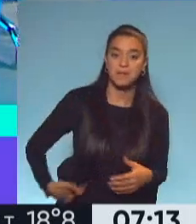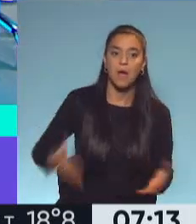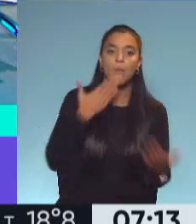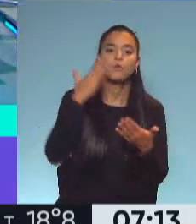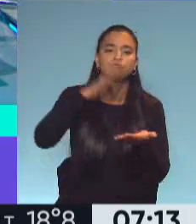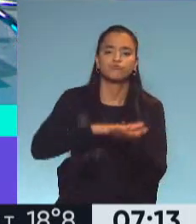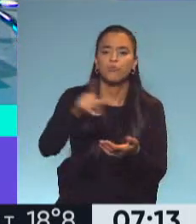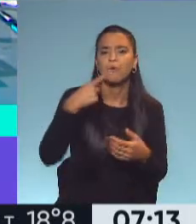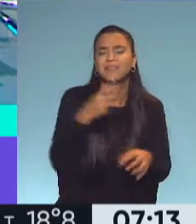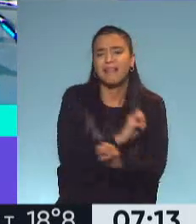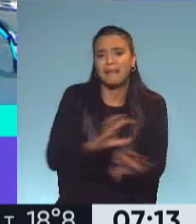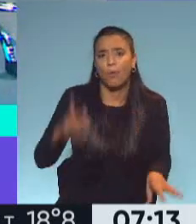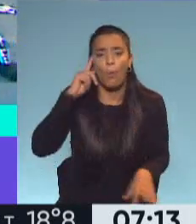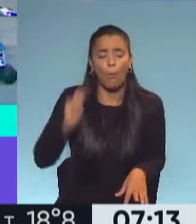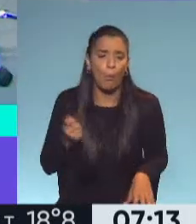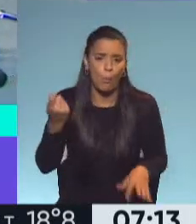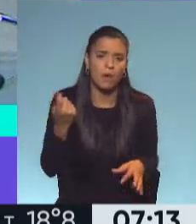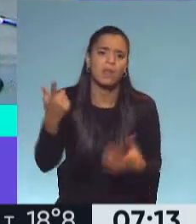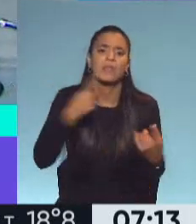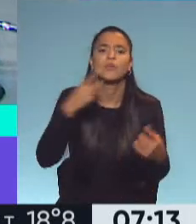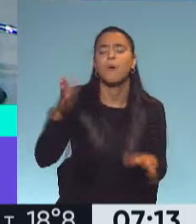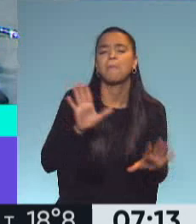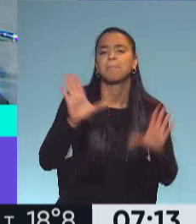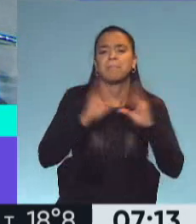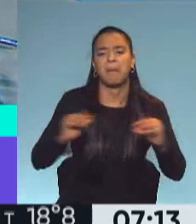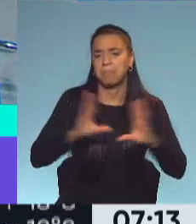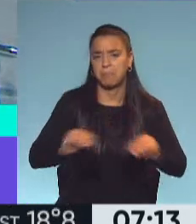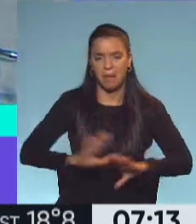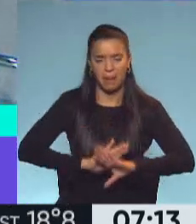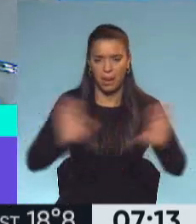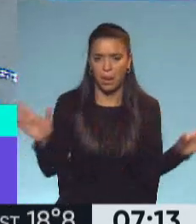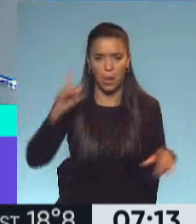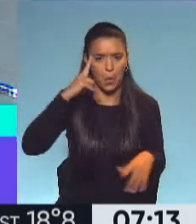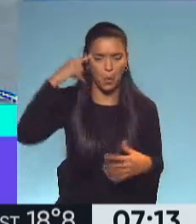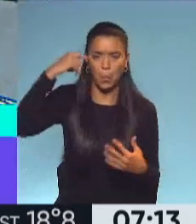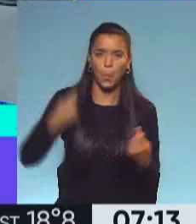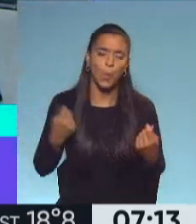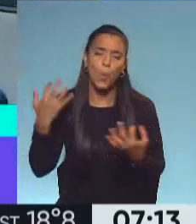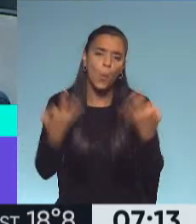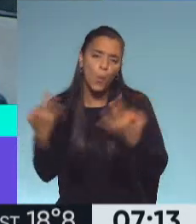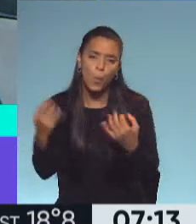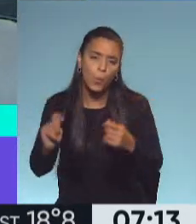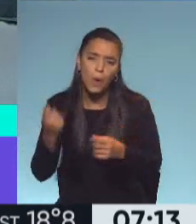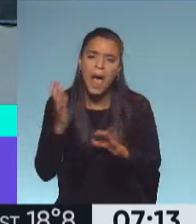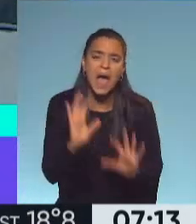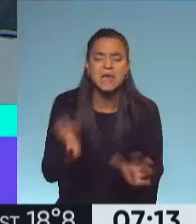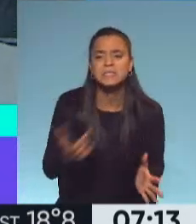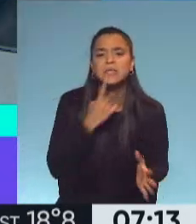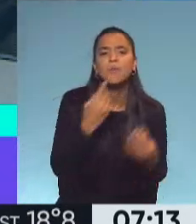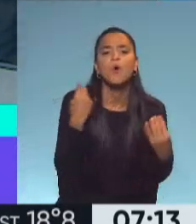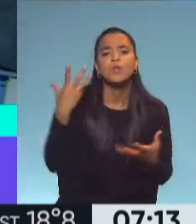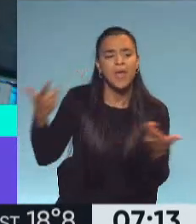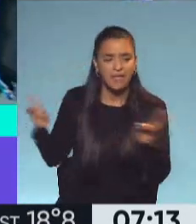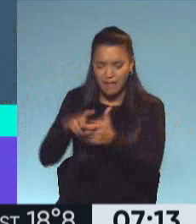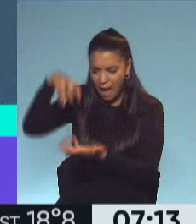estrago jurídico, el ministro de Justicia de la Nación habló de mamarracho jurídico. ¿Por qué una Cámara de Apelaciones en lo